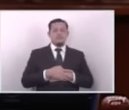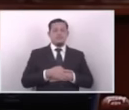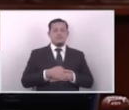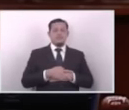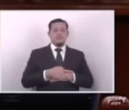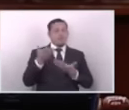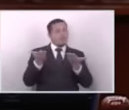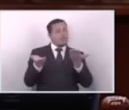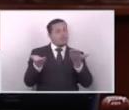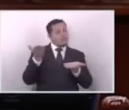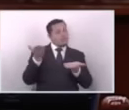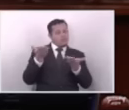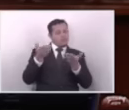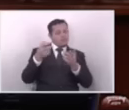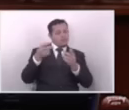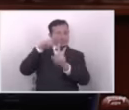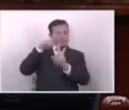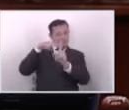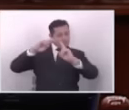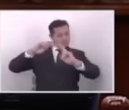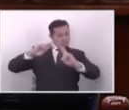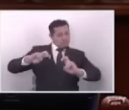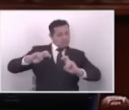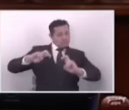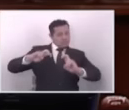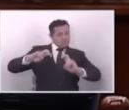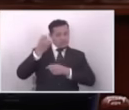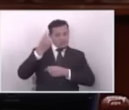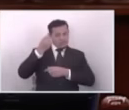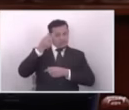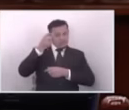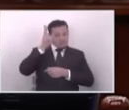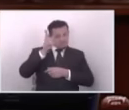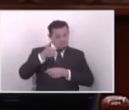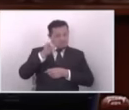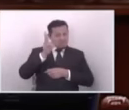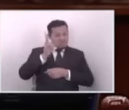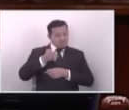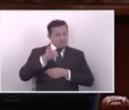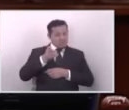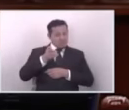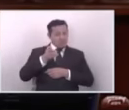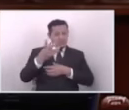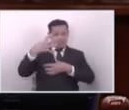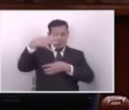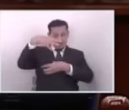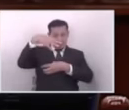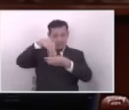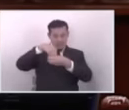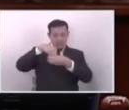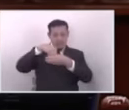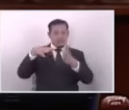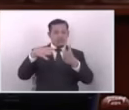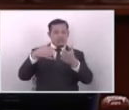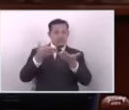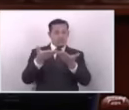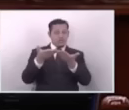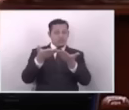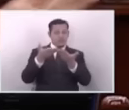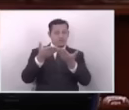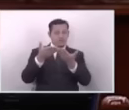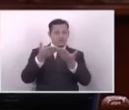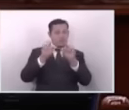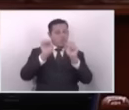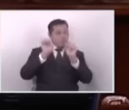O tal vez hay que revisar si estamos entendiendo lo mismo dentro de lo que